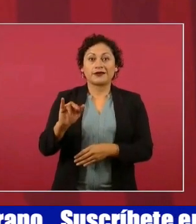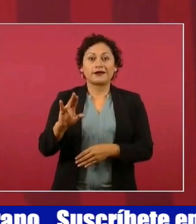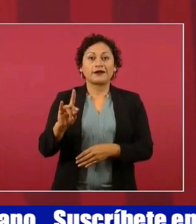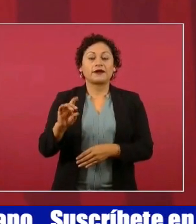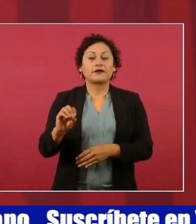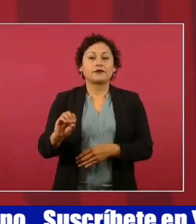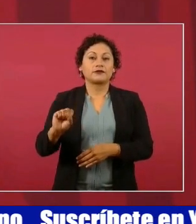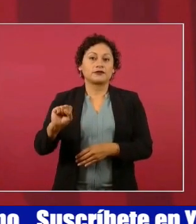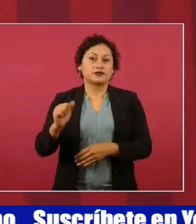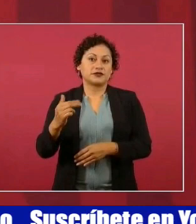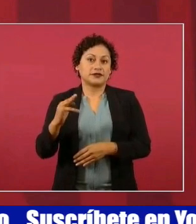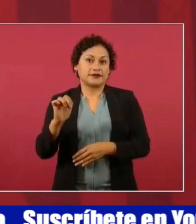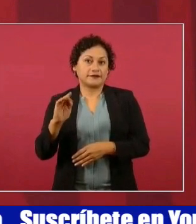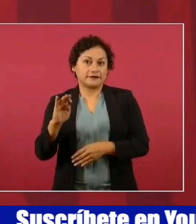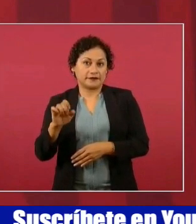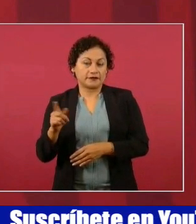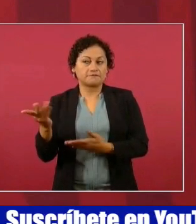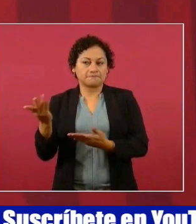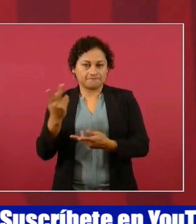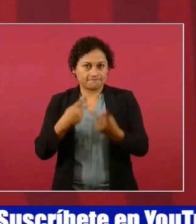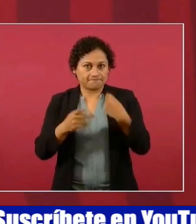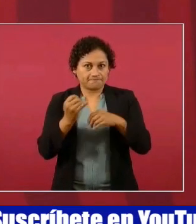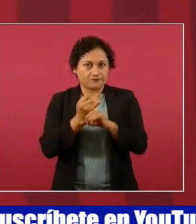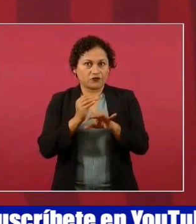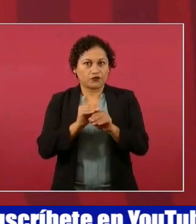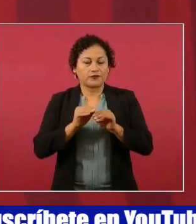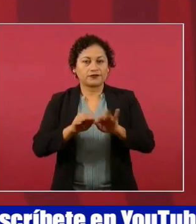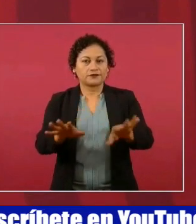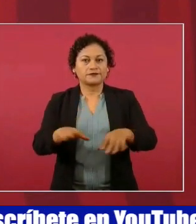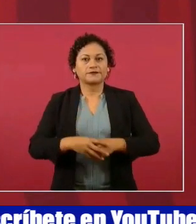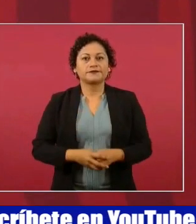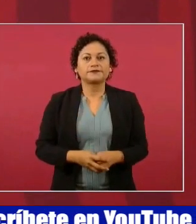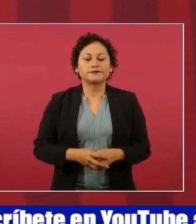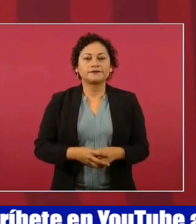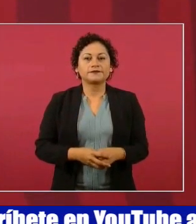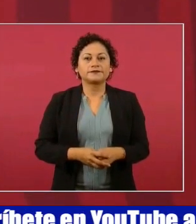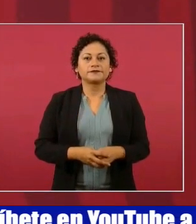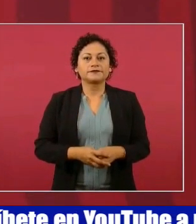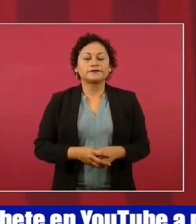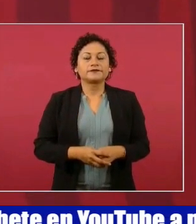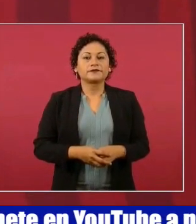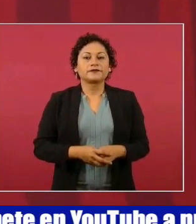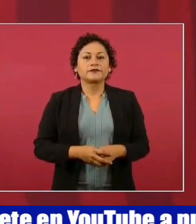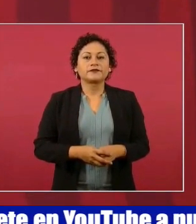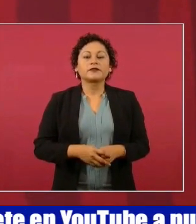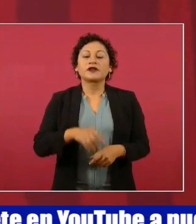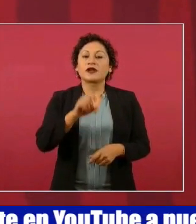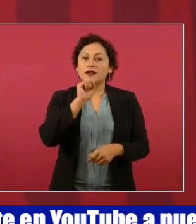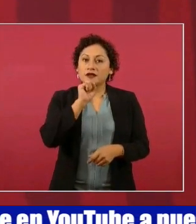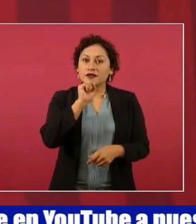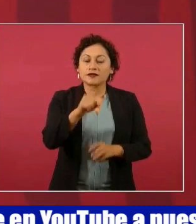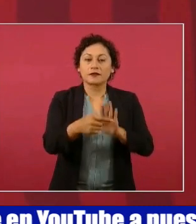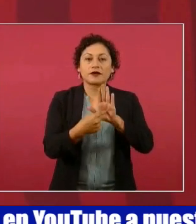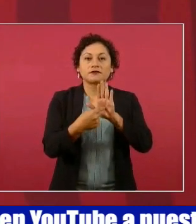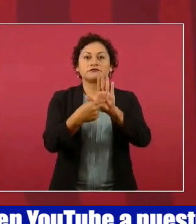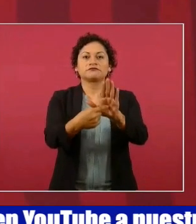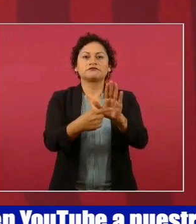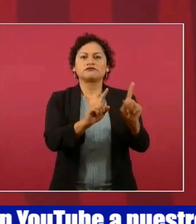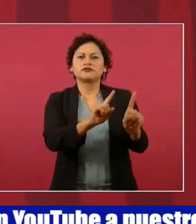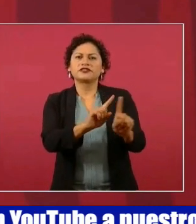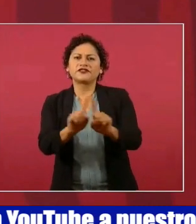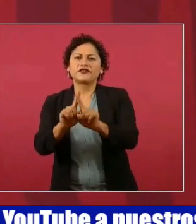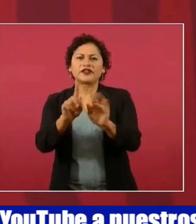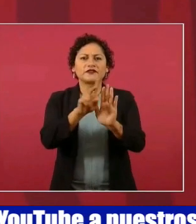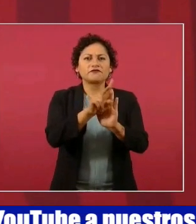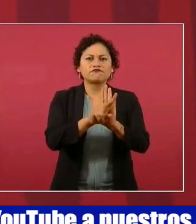pero bueno. El presidente dice, no, mira, esto no afecta, ¿no? No afecta nada porque la gente ya está muy consciente y no se deja manipular. Pero sí es de mal